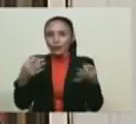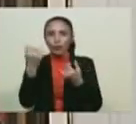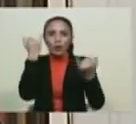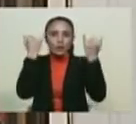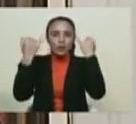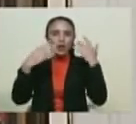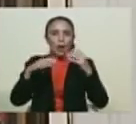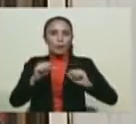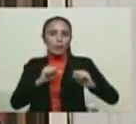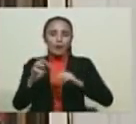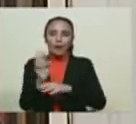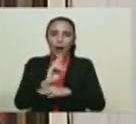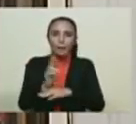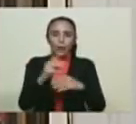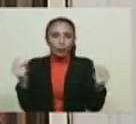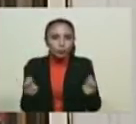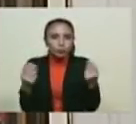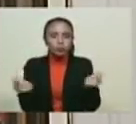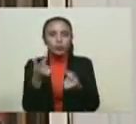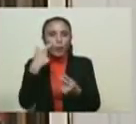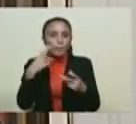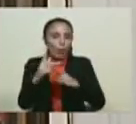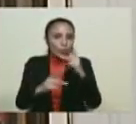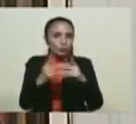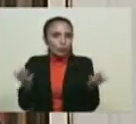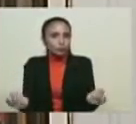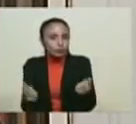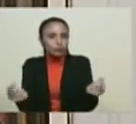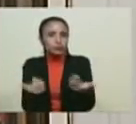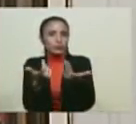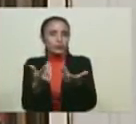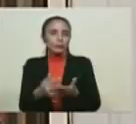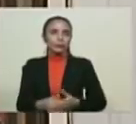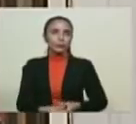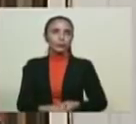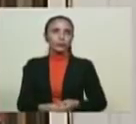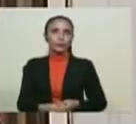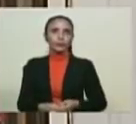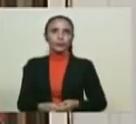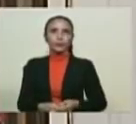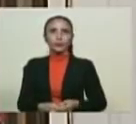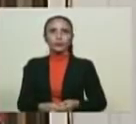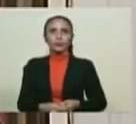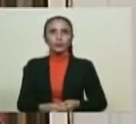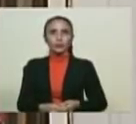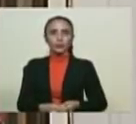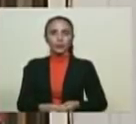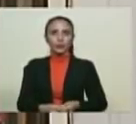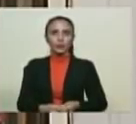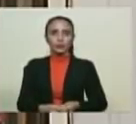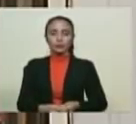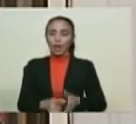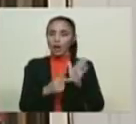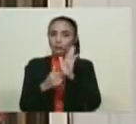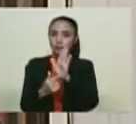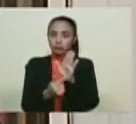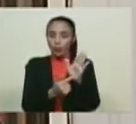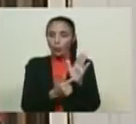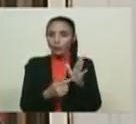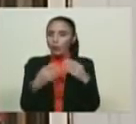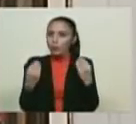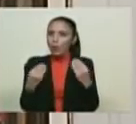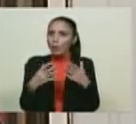ideologizado, productivo, que le dé ejemplo al mundo entero de cómo el mundo necesita un